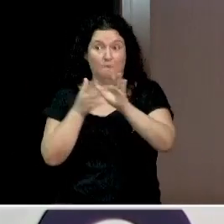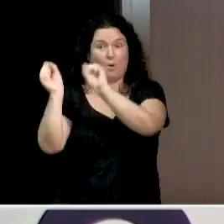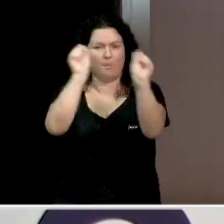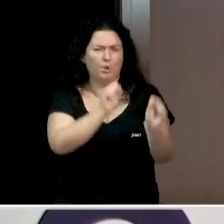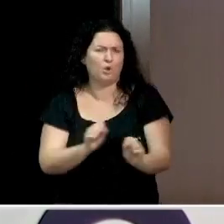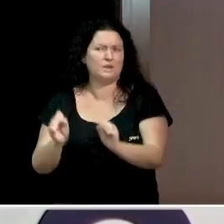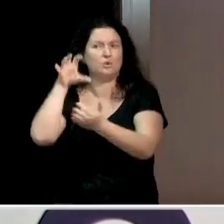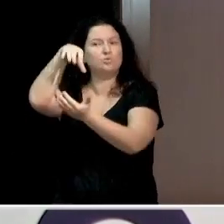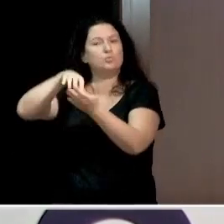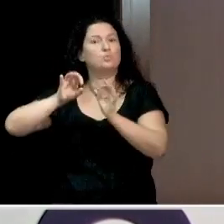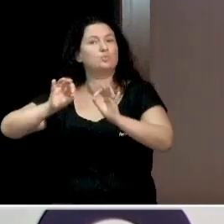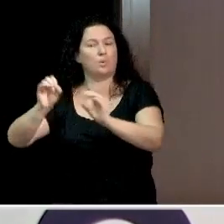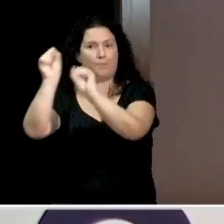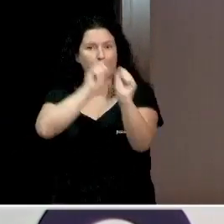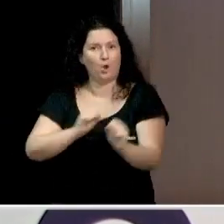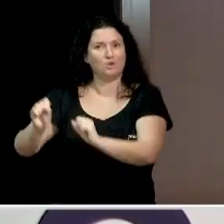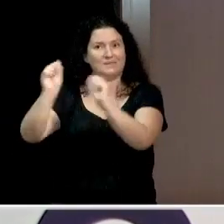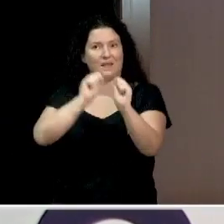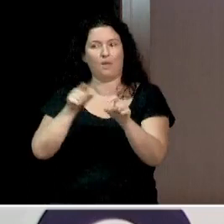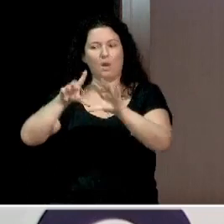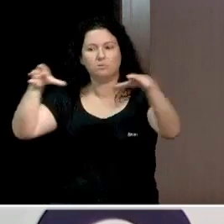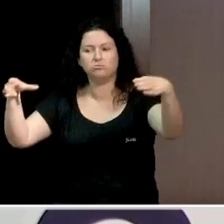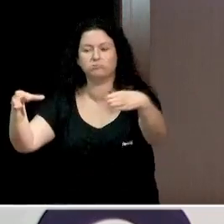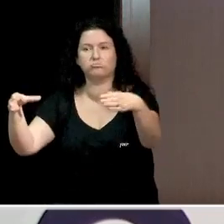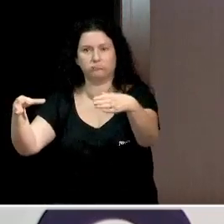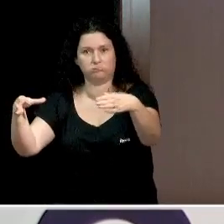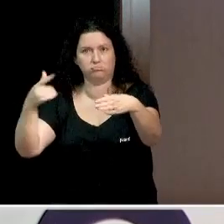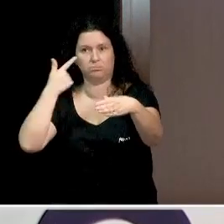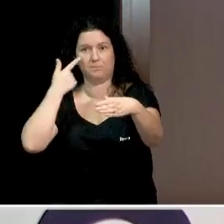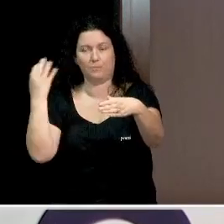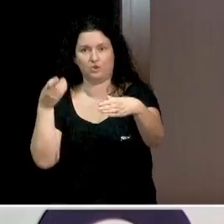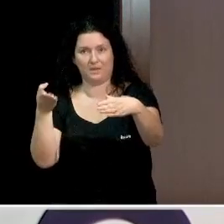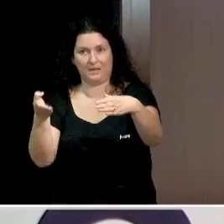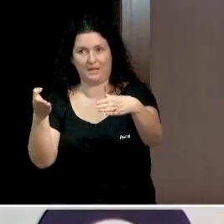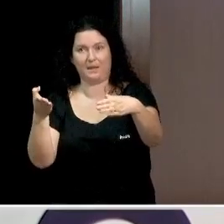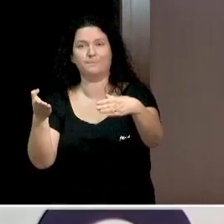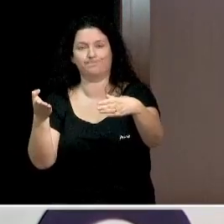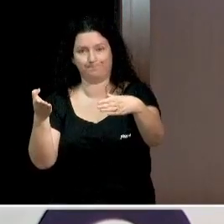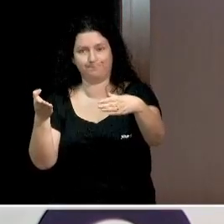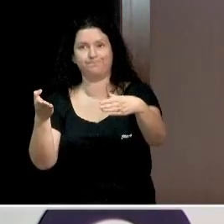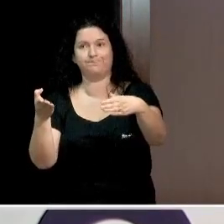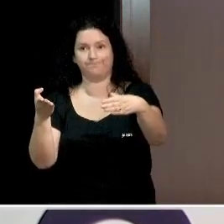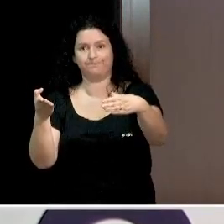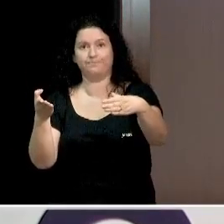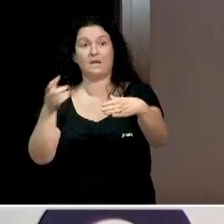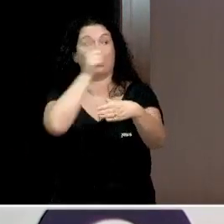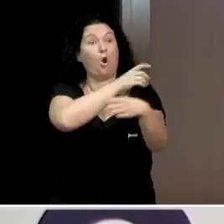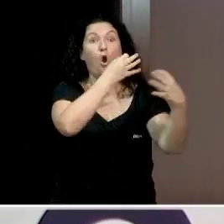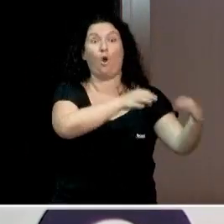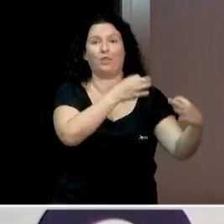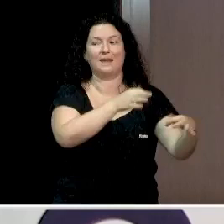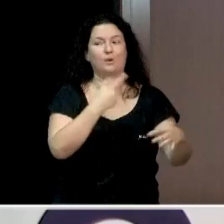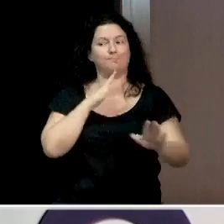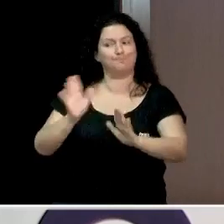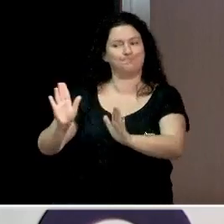protectora del empleo protegido, es donde precisamente encontramos aquello que al mercado de trabajo ordinario le cuesta